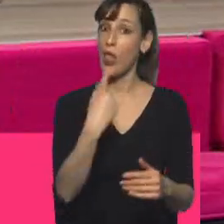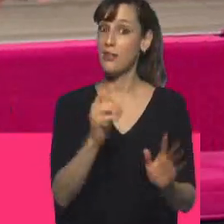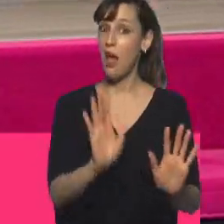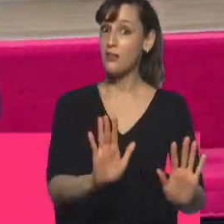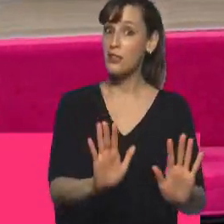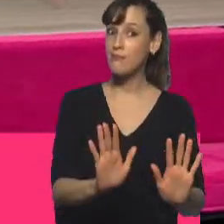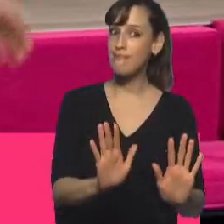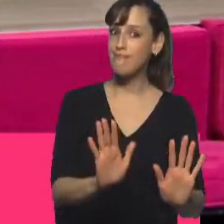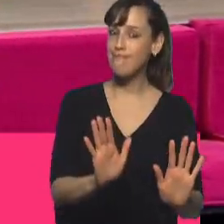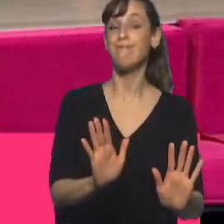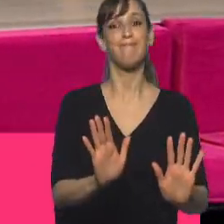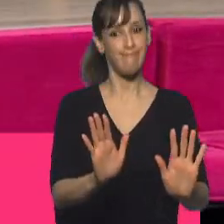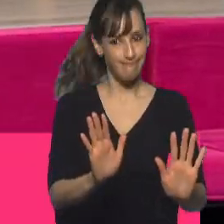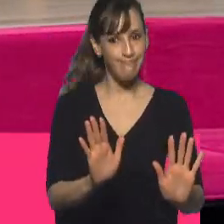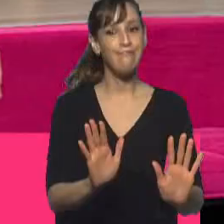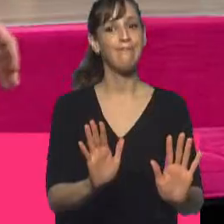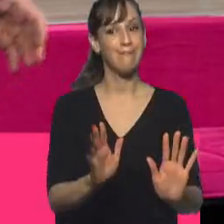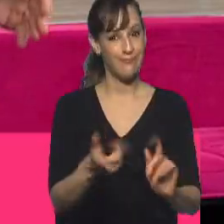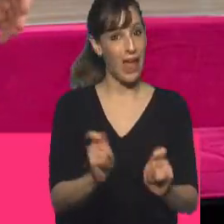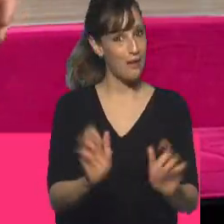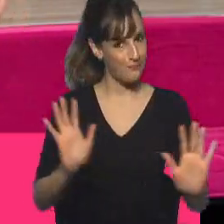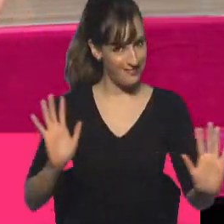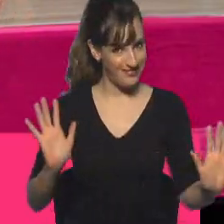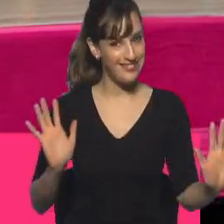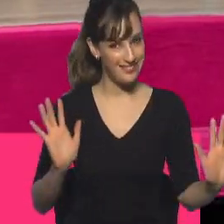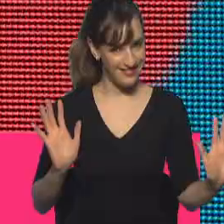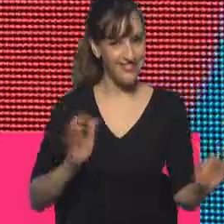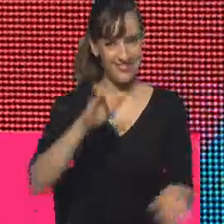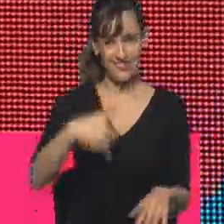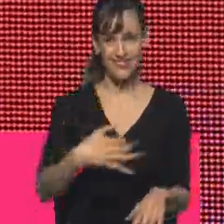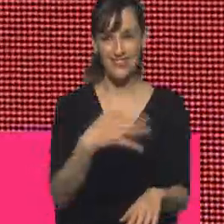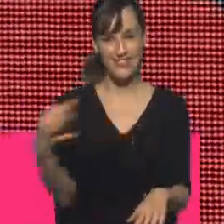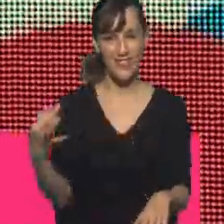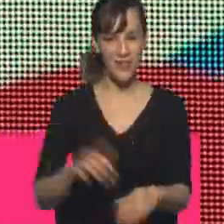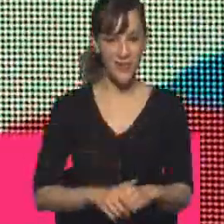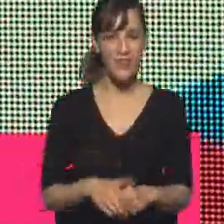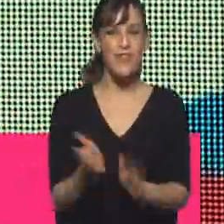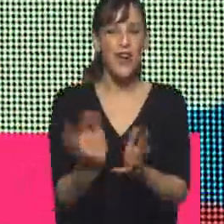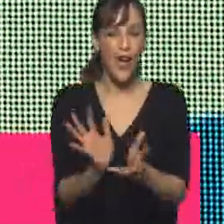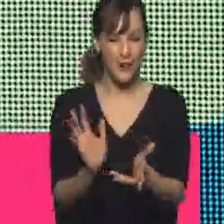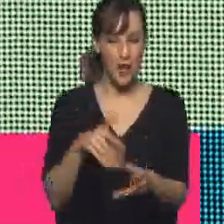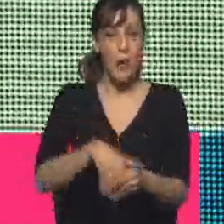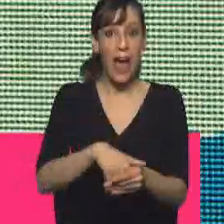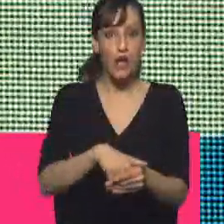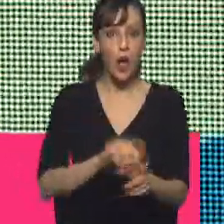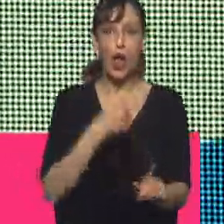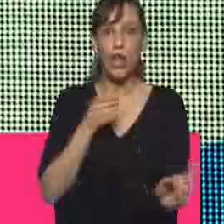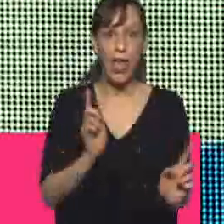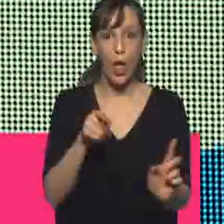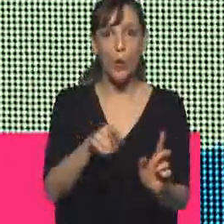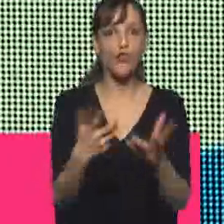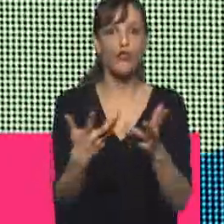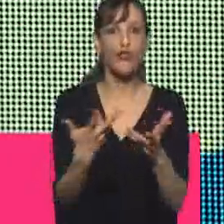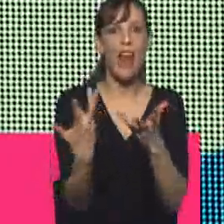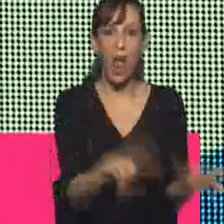vuelta. Te das vuelta y sentís un tacle suave, ¿no? Es un abrazo de oso. Es no, más, quédate, vení. O sea, decirle justo al banco